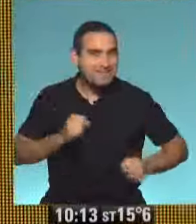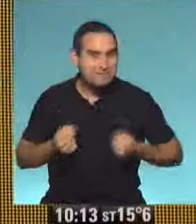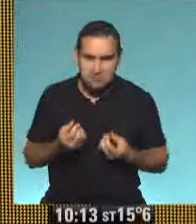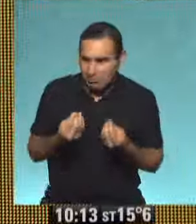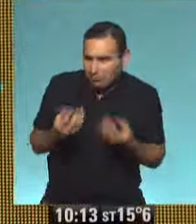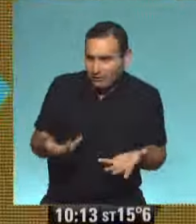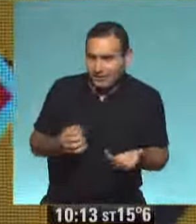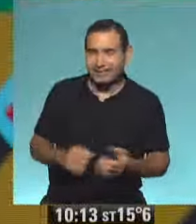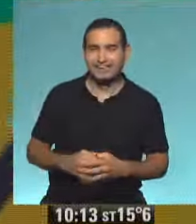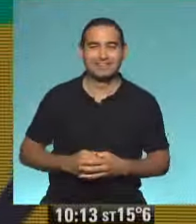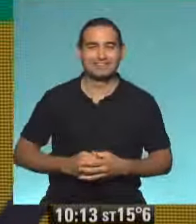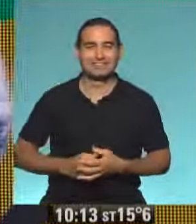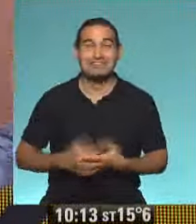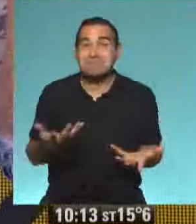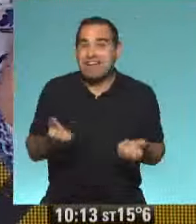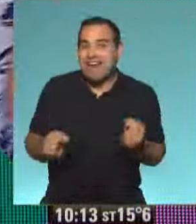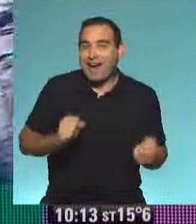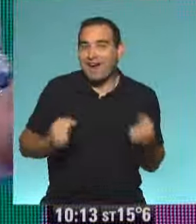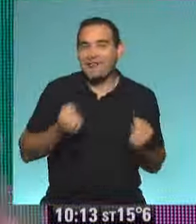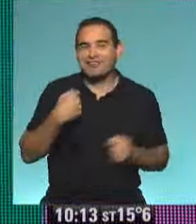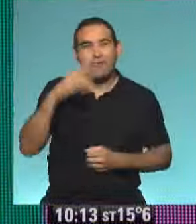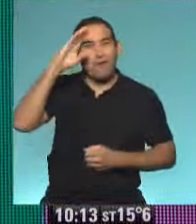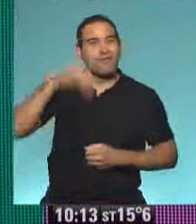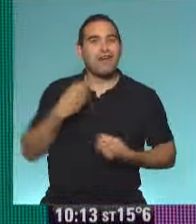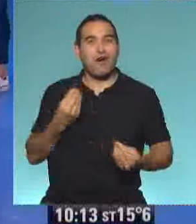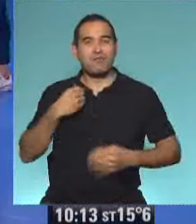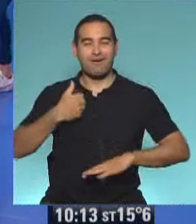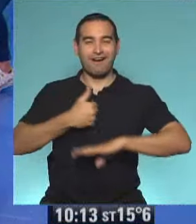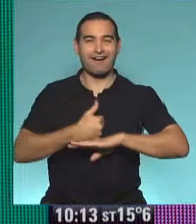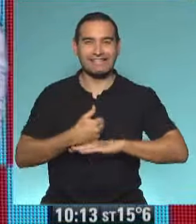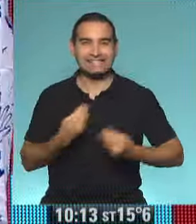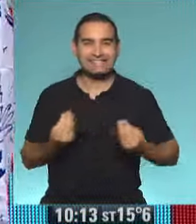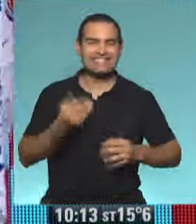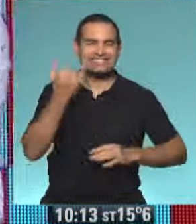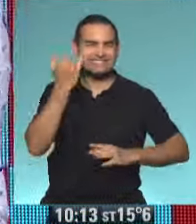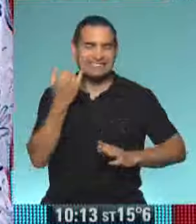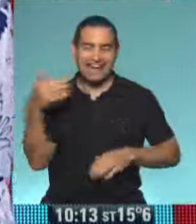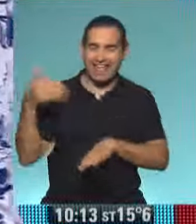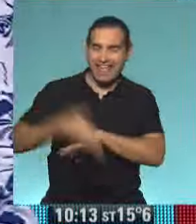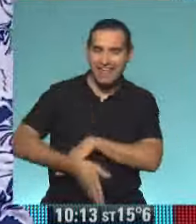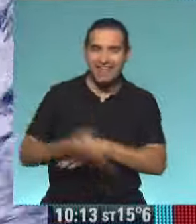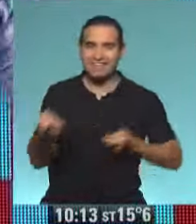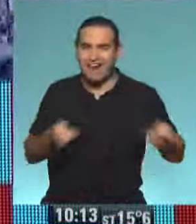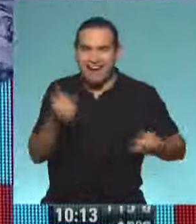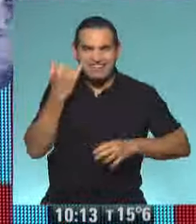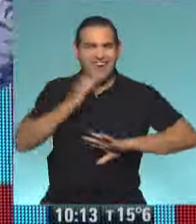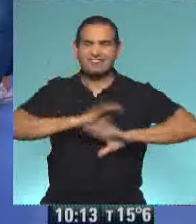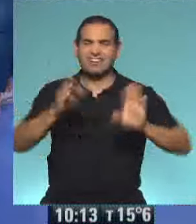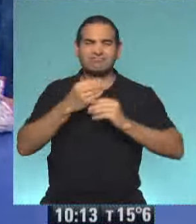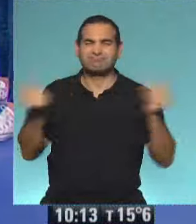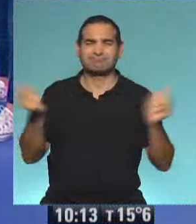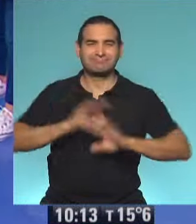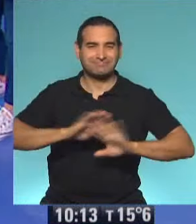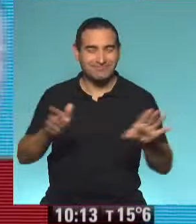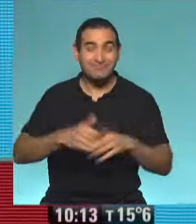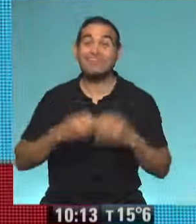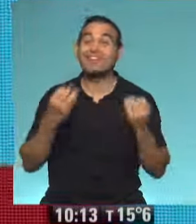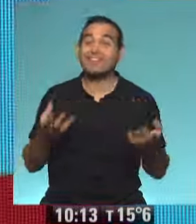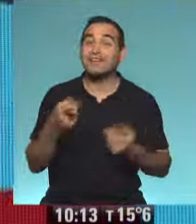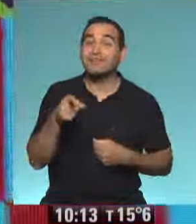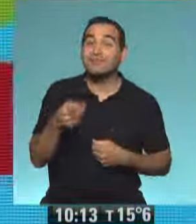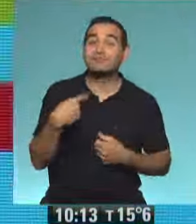qué? ¿Y por qué ya me había olvidado? Ya está, ya entraste, ya bailaste, ya pasó. Ahí está, listo. Bueno, ¿cómo estuvo tu